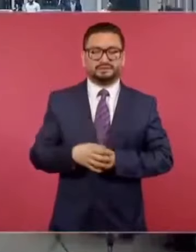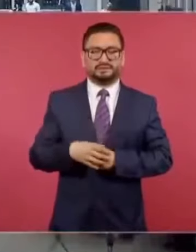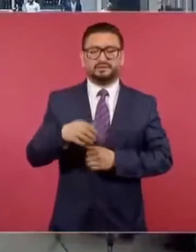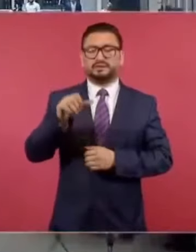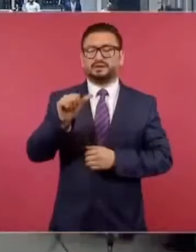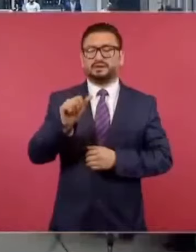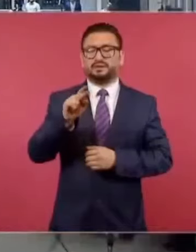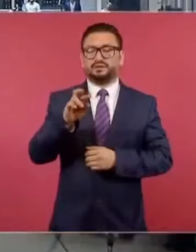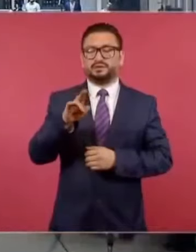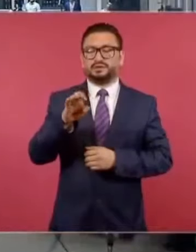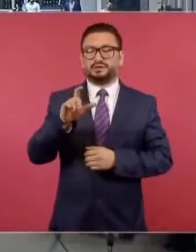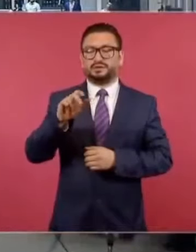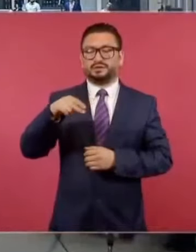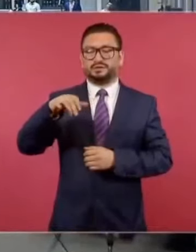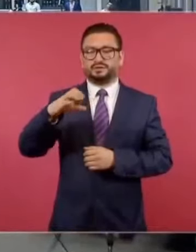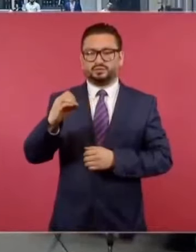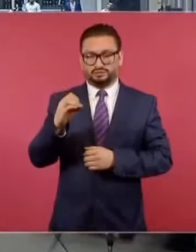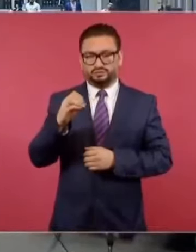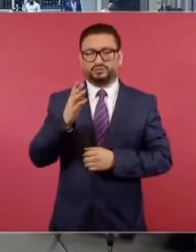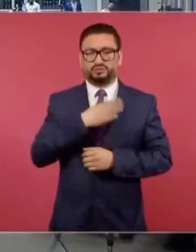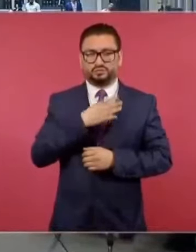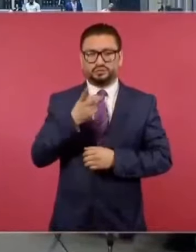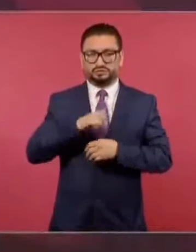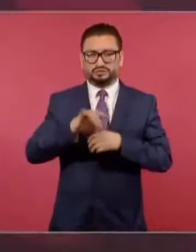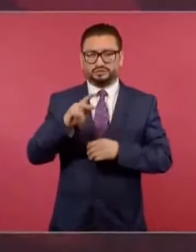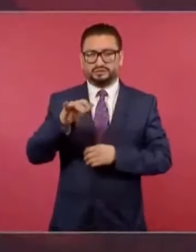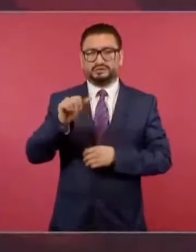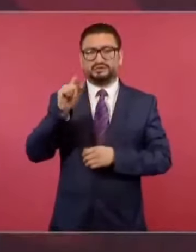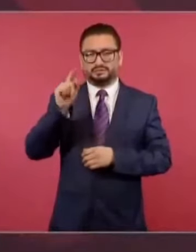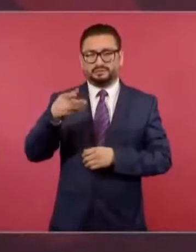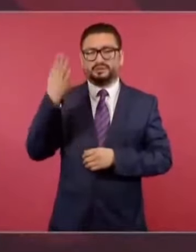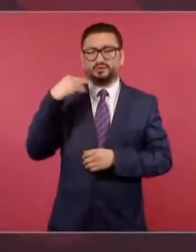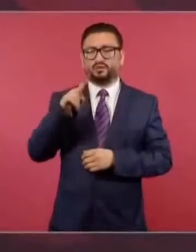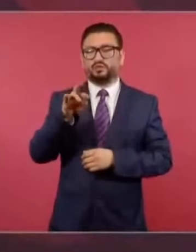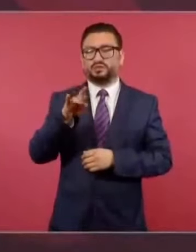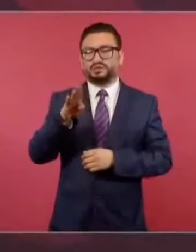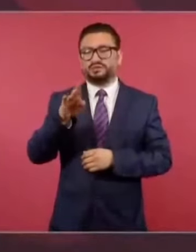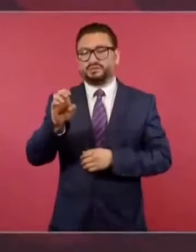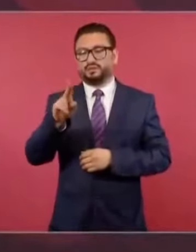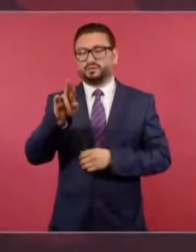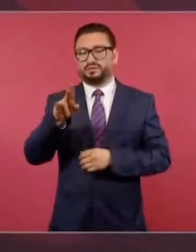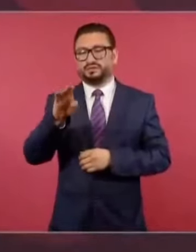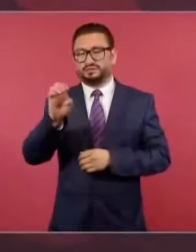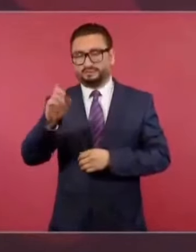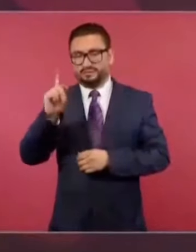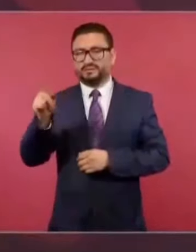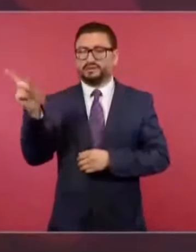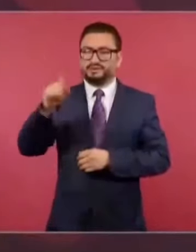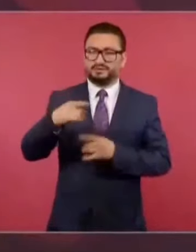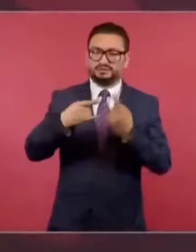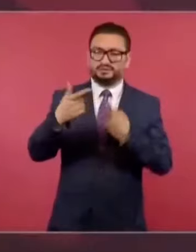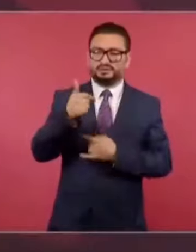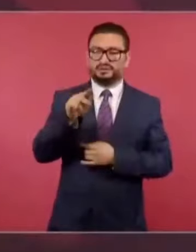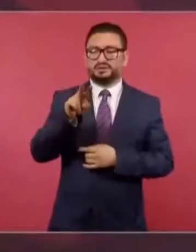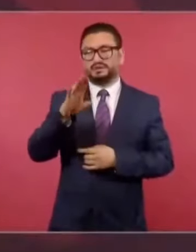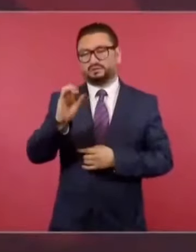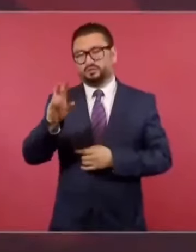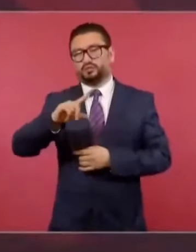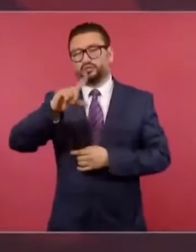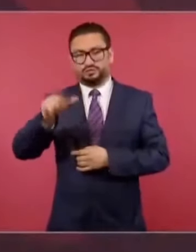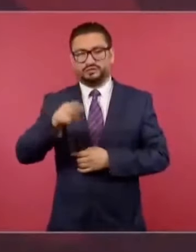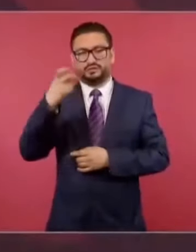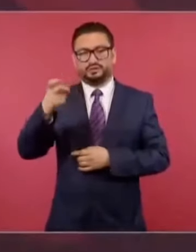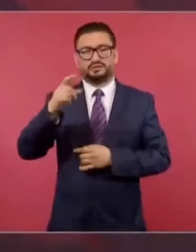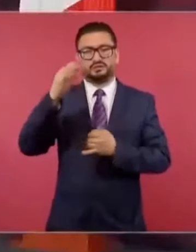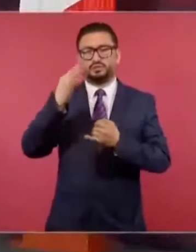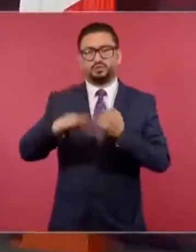Aureliano Buen día o sea existió pero era Uribe Uribe Entonces lo cuenta el Gabo eso después ya en su